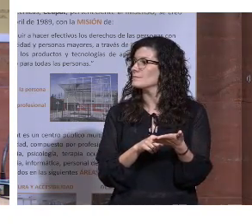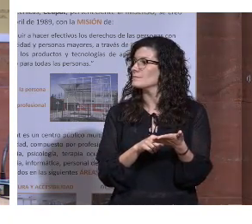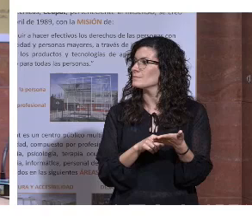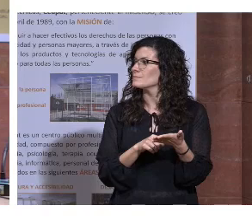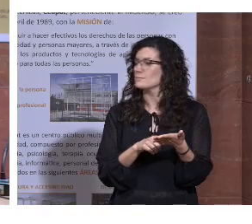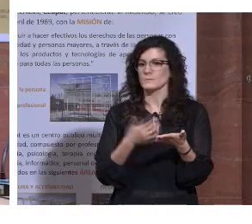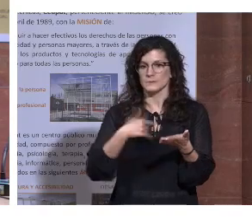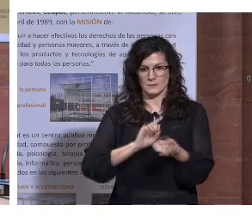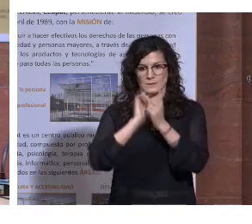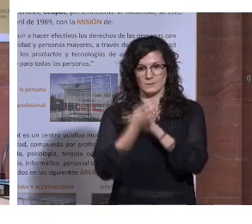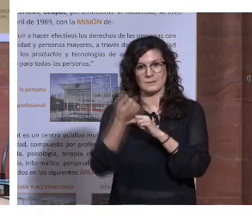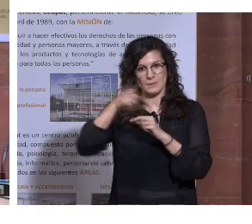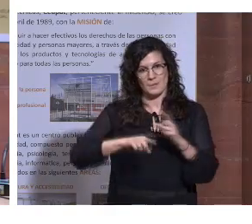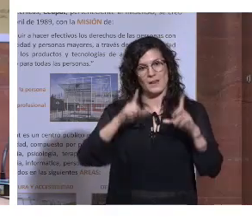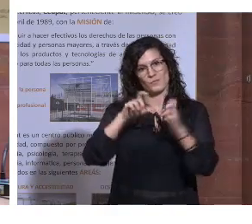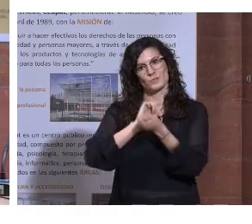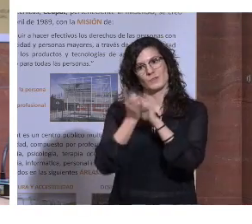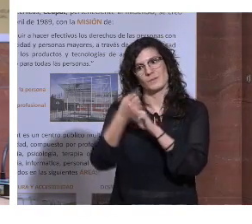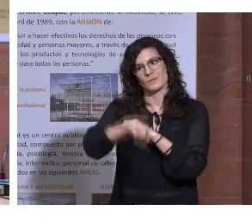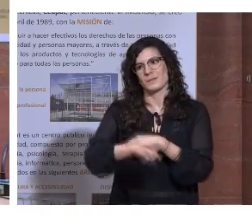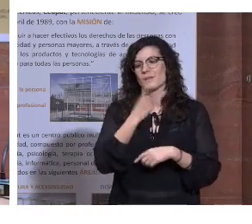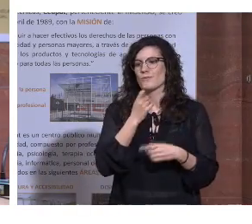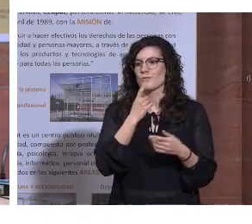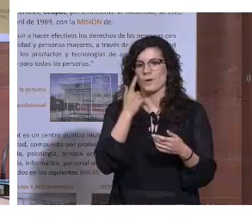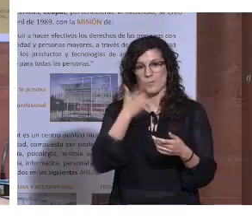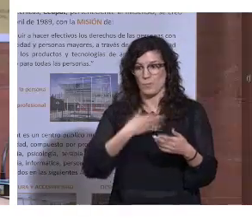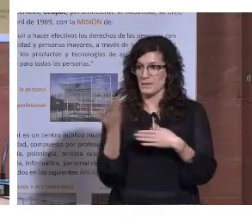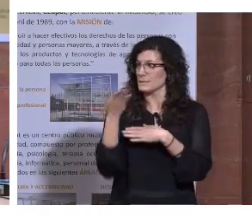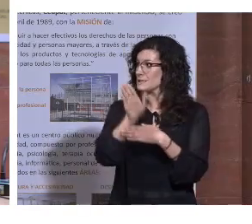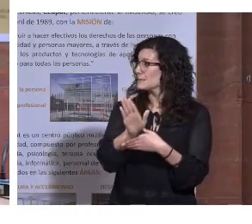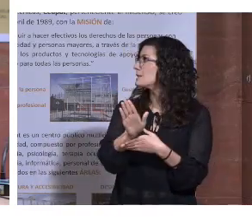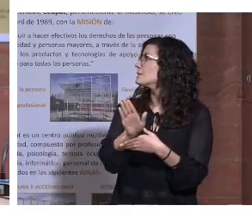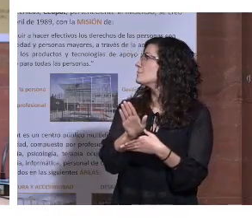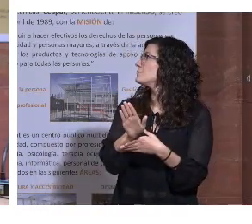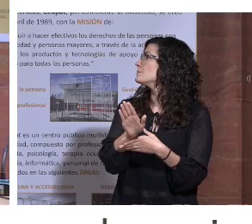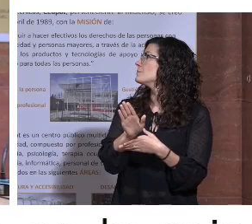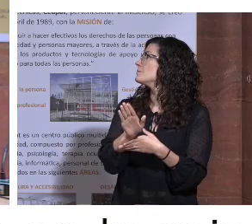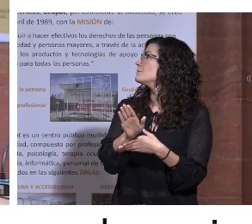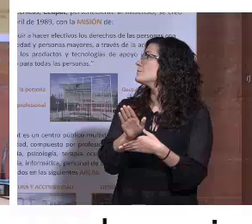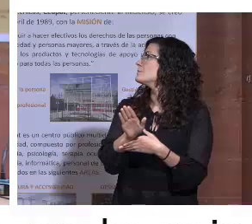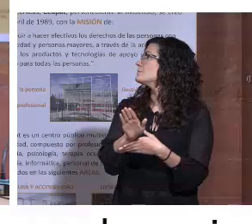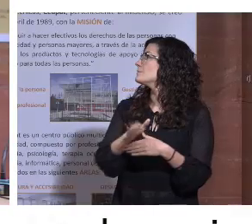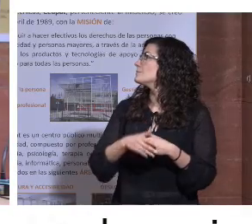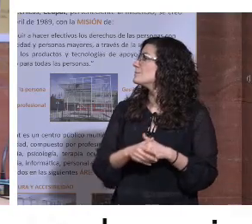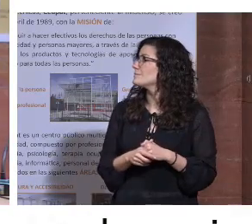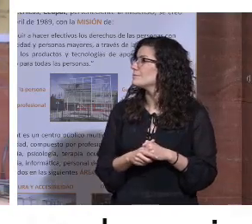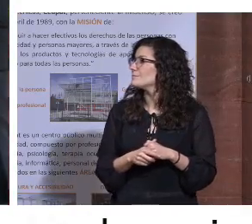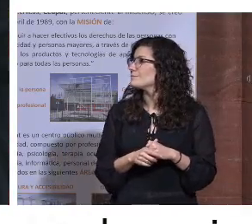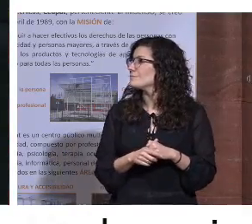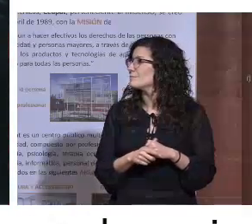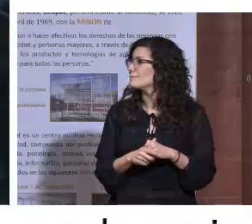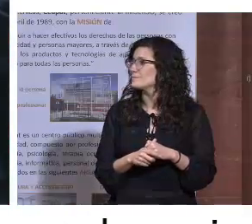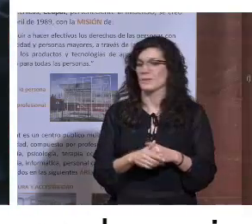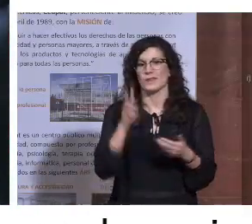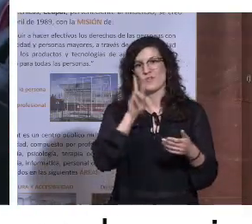Se ha transformado también en roja. Lo podéis enseñar ahí, así, para que lo veáis más o menos. Pero.